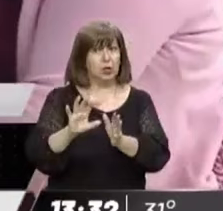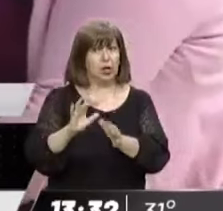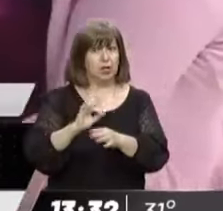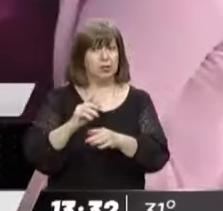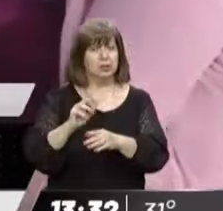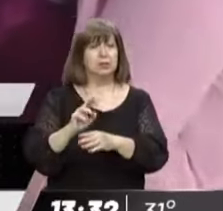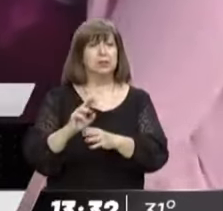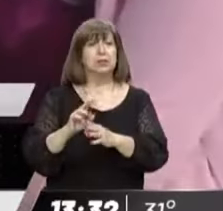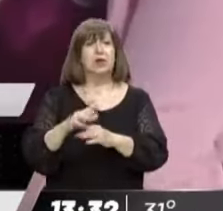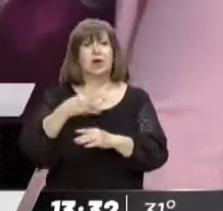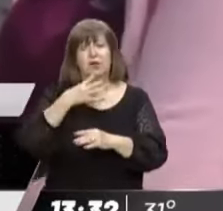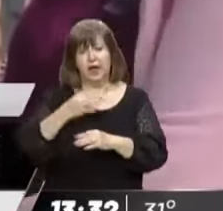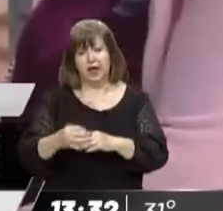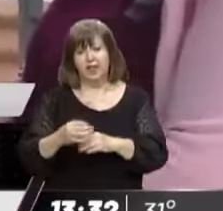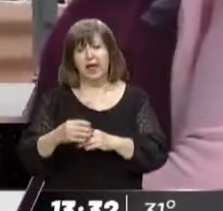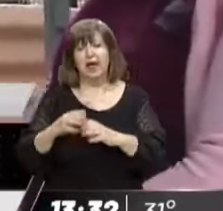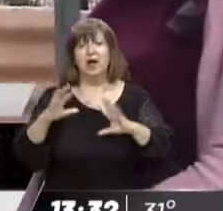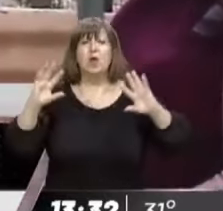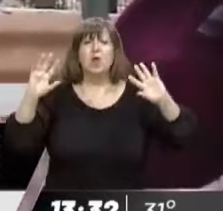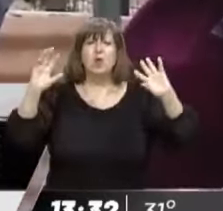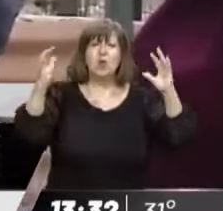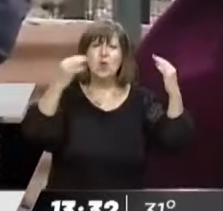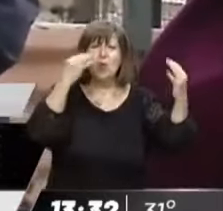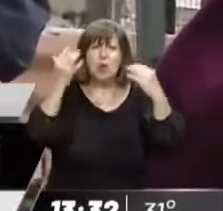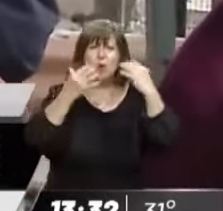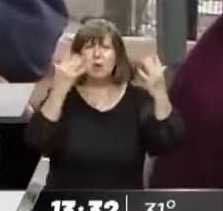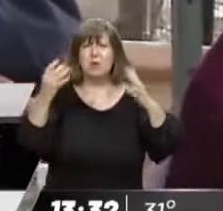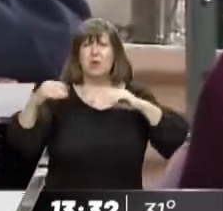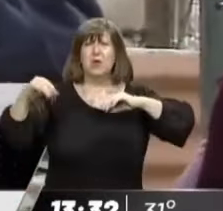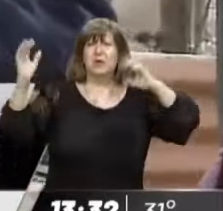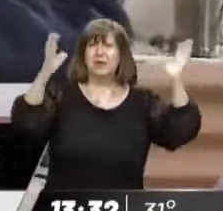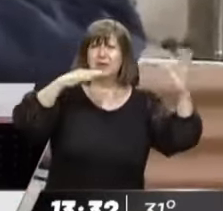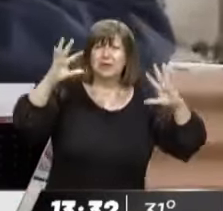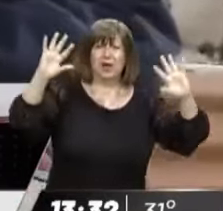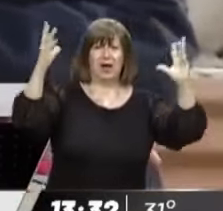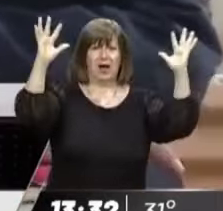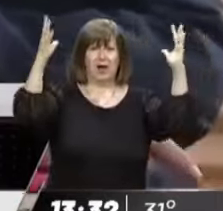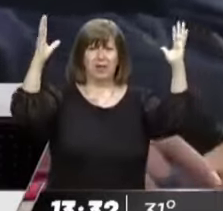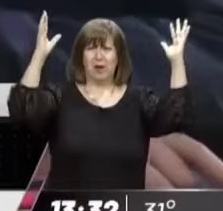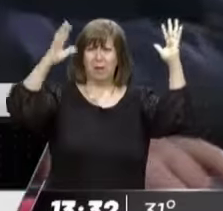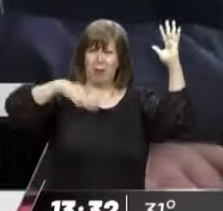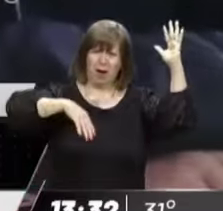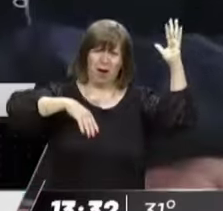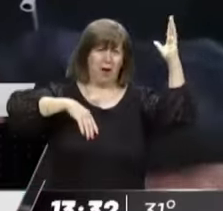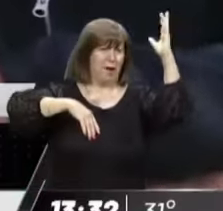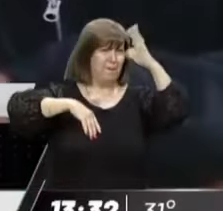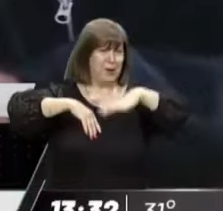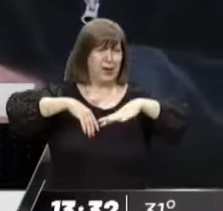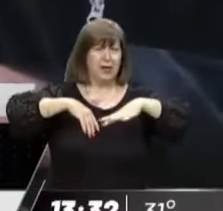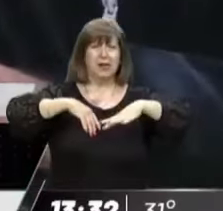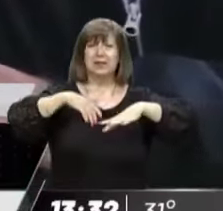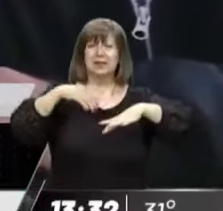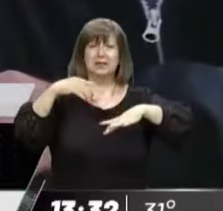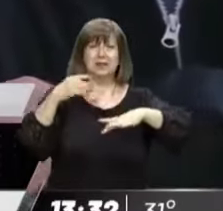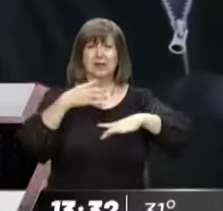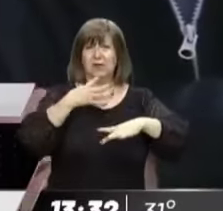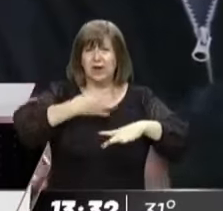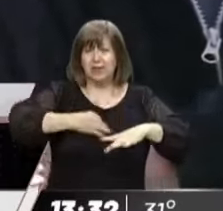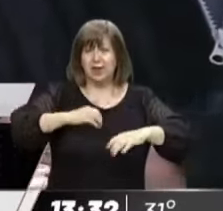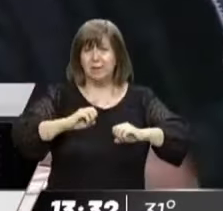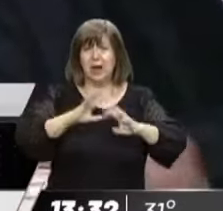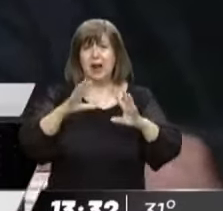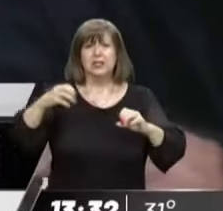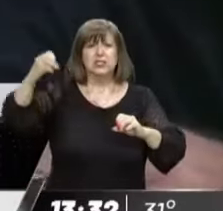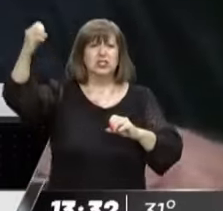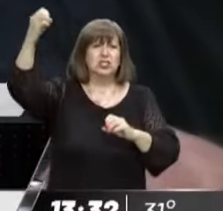Era humo, mucho viento, cosas cayéndose, árboles se caían a pedazos. Era tremendo, tremendo. Y el